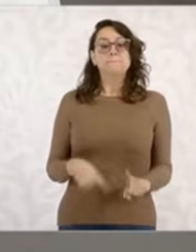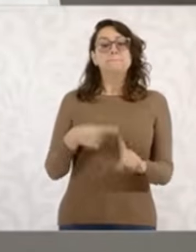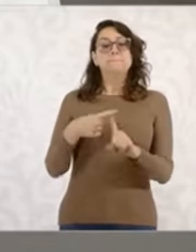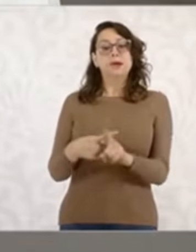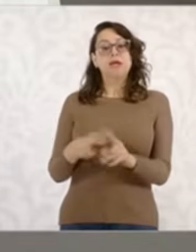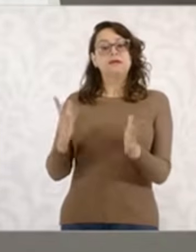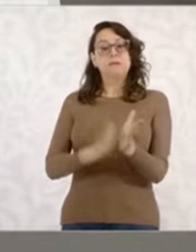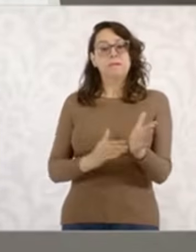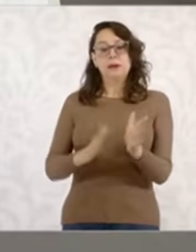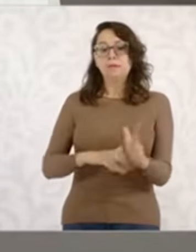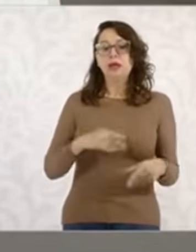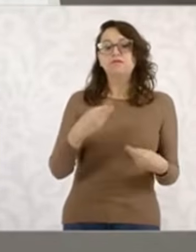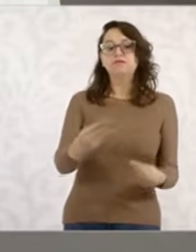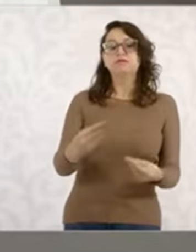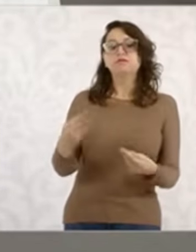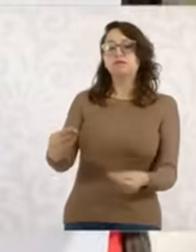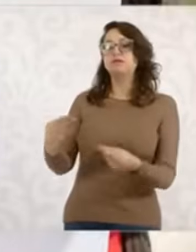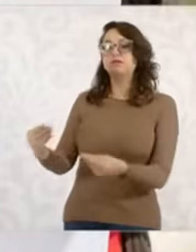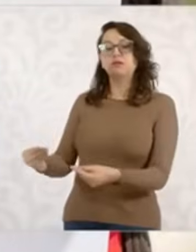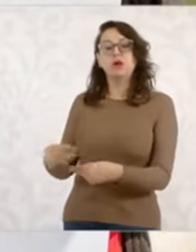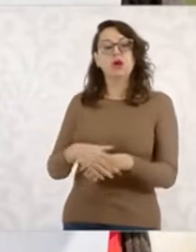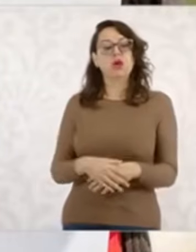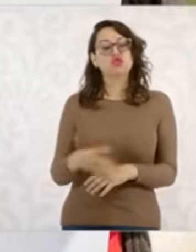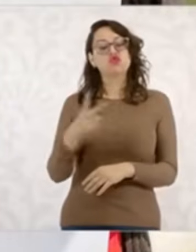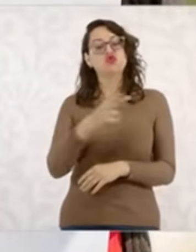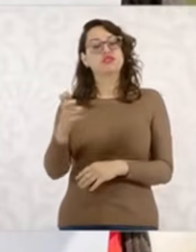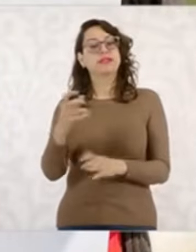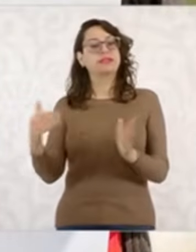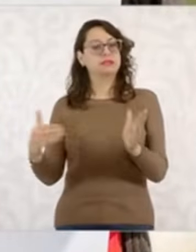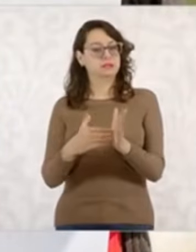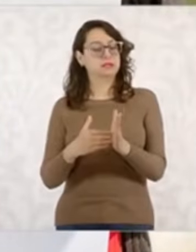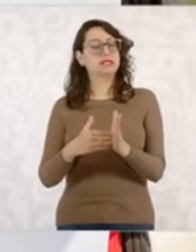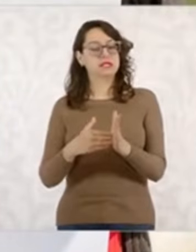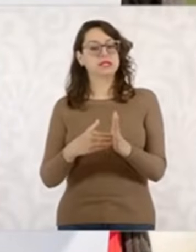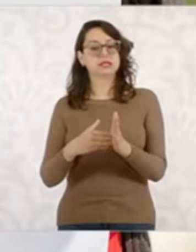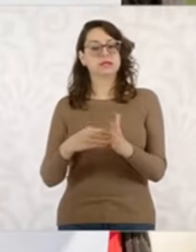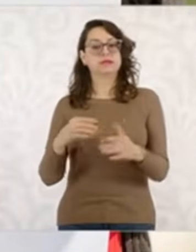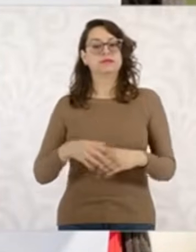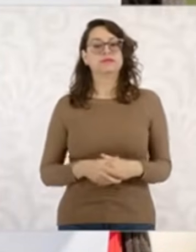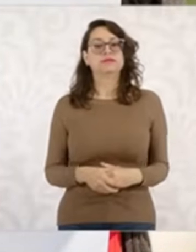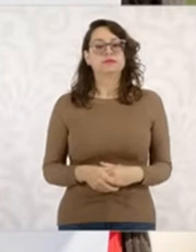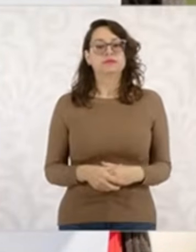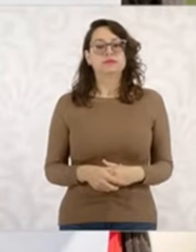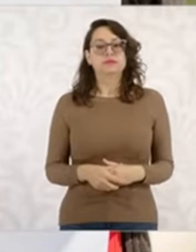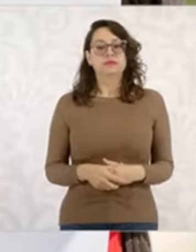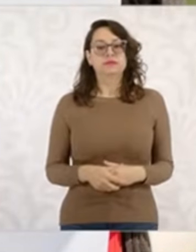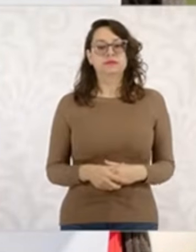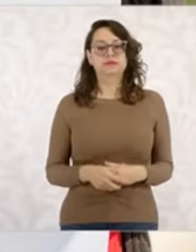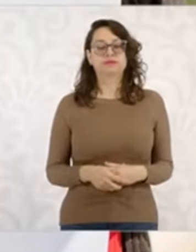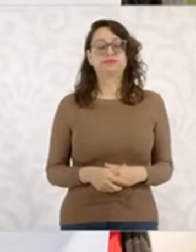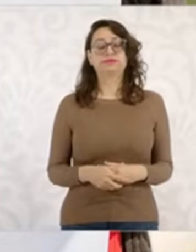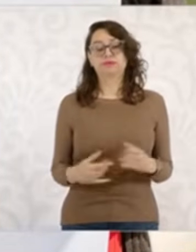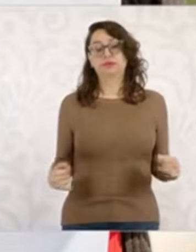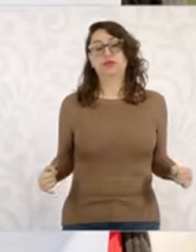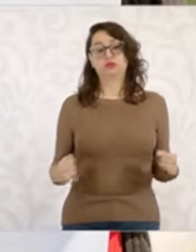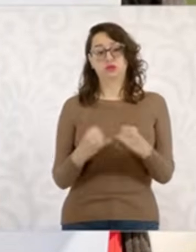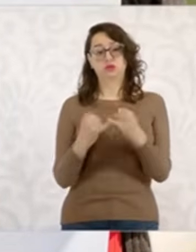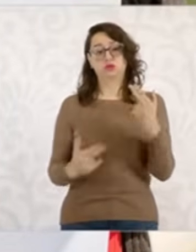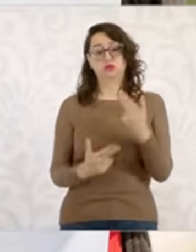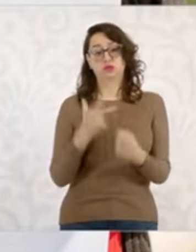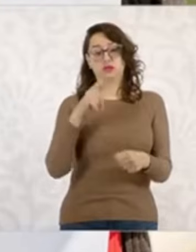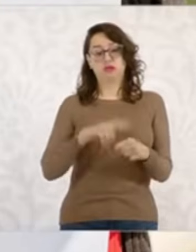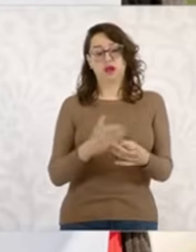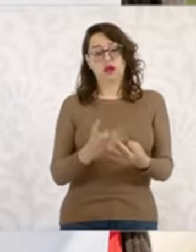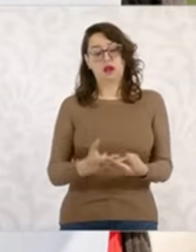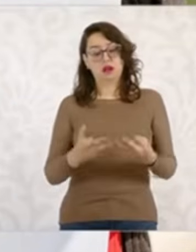200,000 familias. Quiero decirles que desde el Instituto Nacional de Suelo Sustentable,